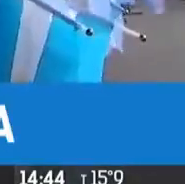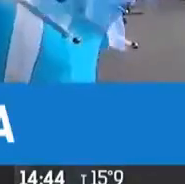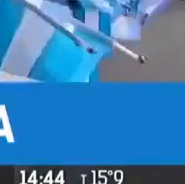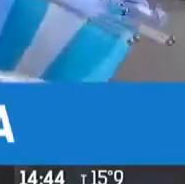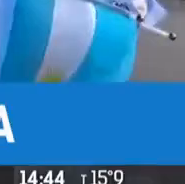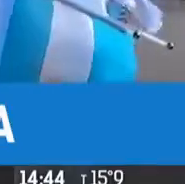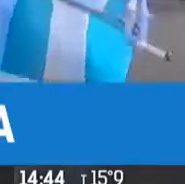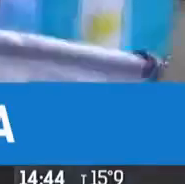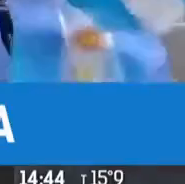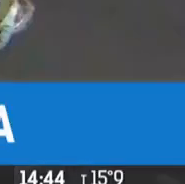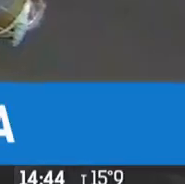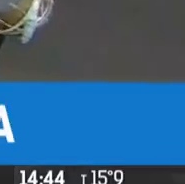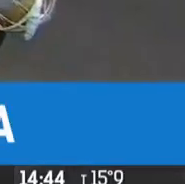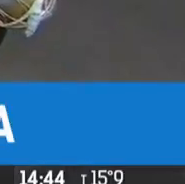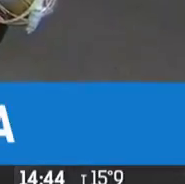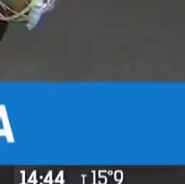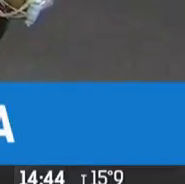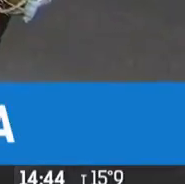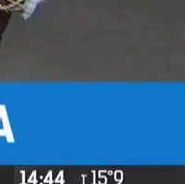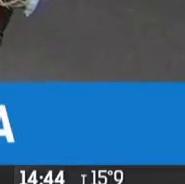que estamos disfrutando